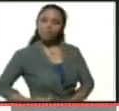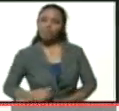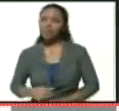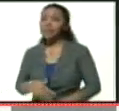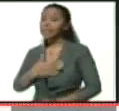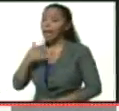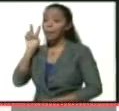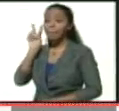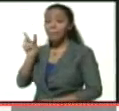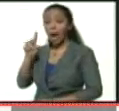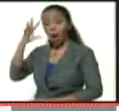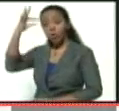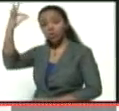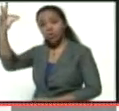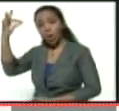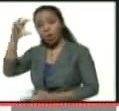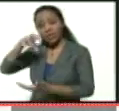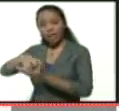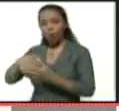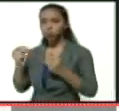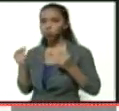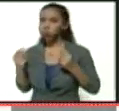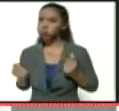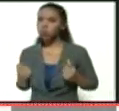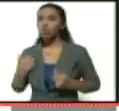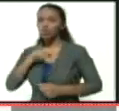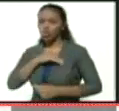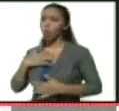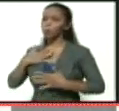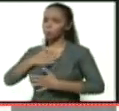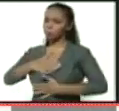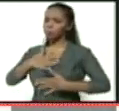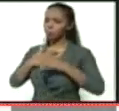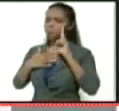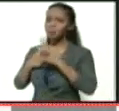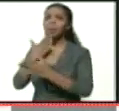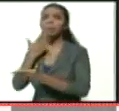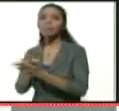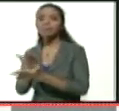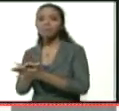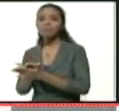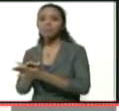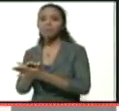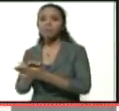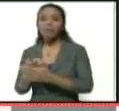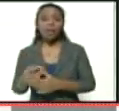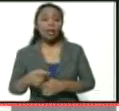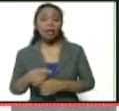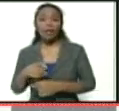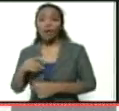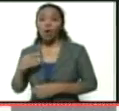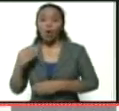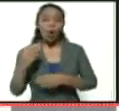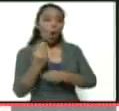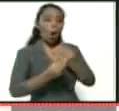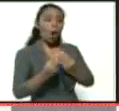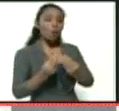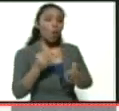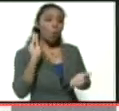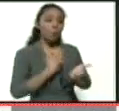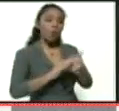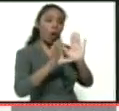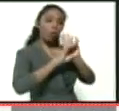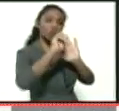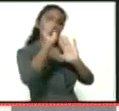el Consejo de Estado activado y hemos complacido peticiones, Diosdado. ¿Qué es lo que ha sido activado? ¿Como lo establece nuestra